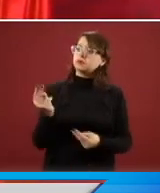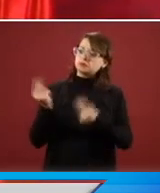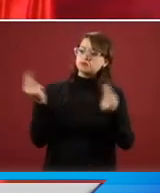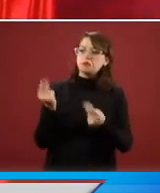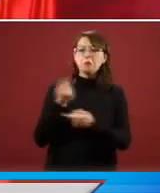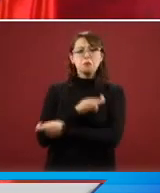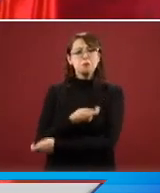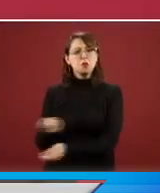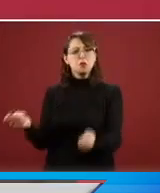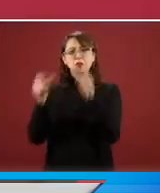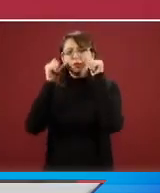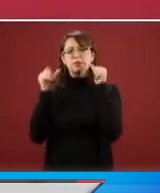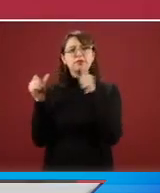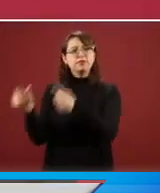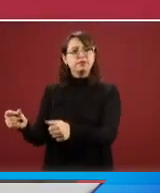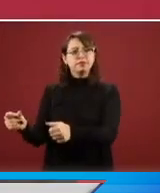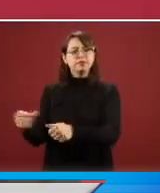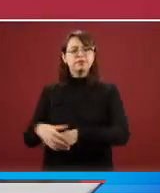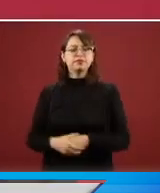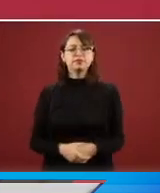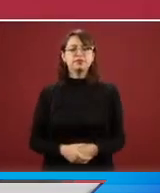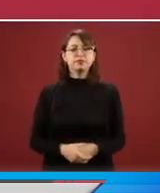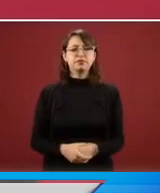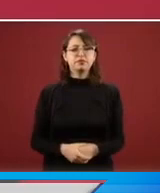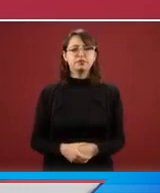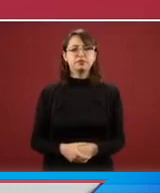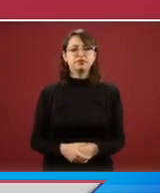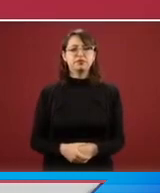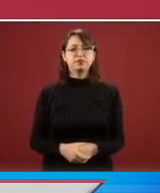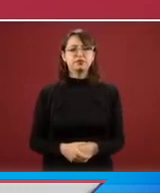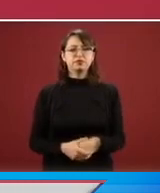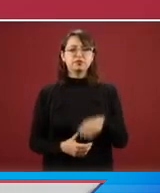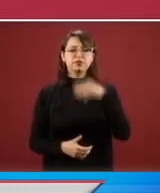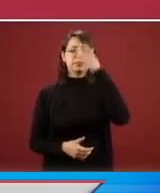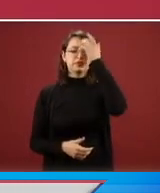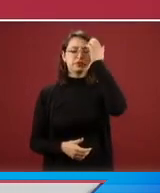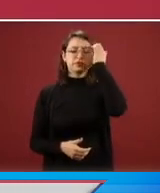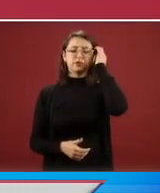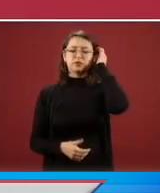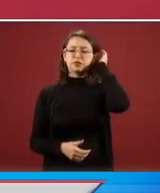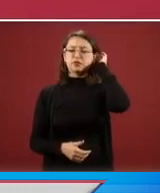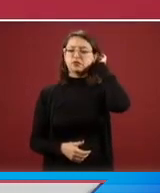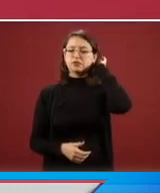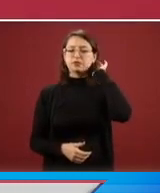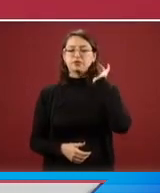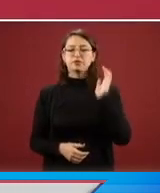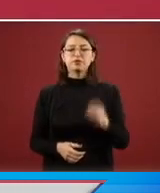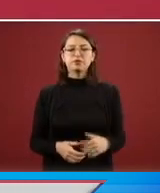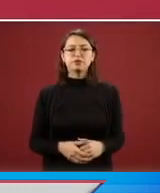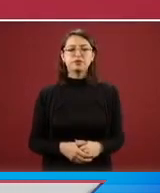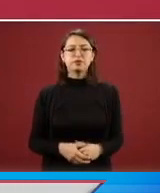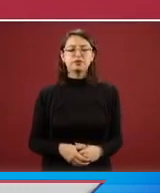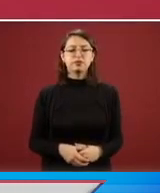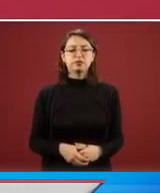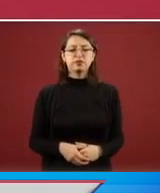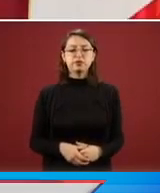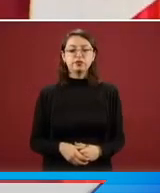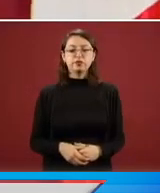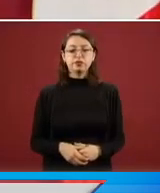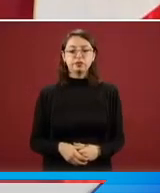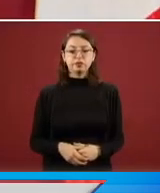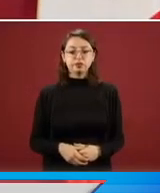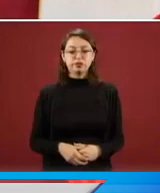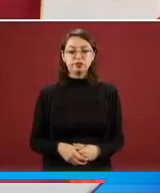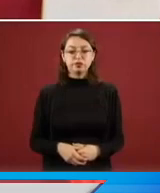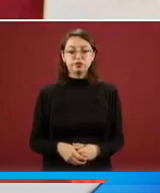destacado, por lo que reconoce su labor diplomática y su firmeza en Bolivia. Y el secretario Marcelo Ebrard está constantemente informado. Su instrucción